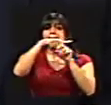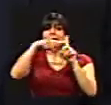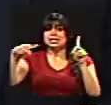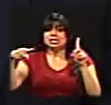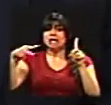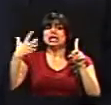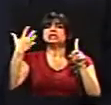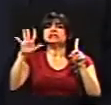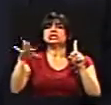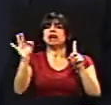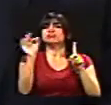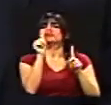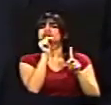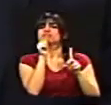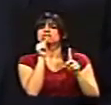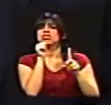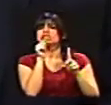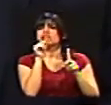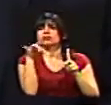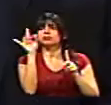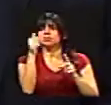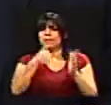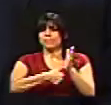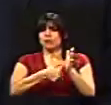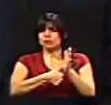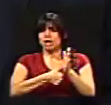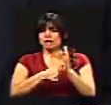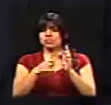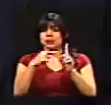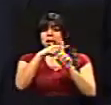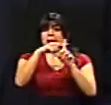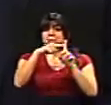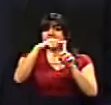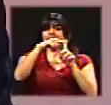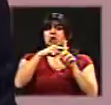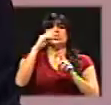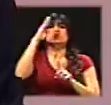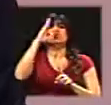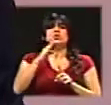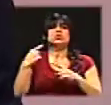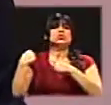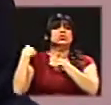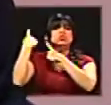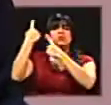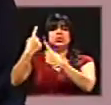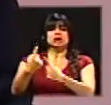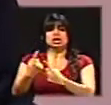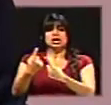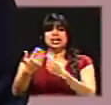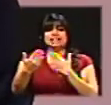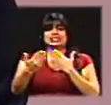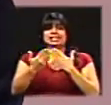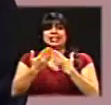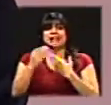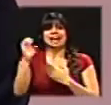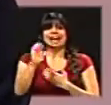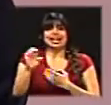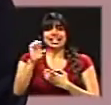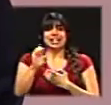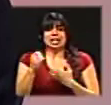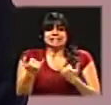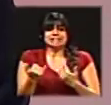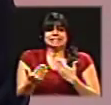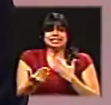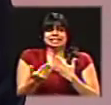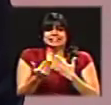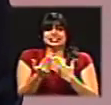ya un candidato preferente. De esa mitad, vamos a ver, nunca antes habíamos tenido un escenario a las puertas de enero, ¿verdad? Prácticamente, digamos, ya